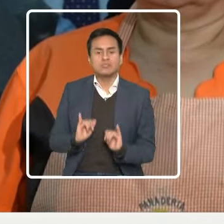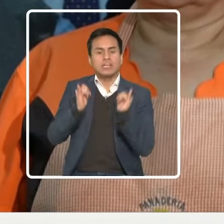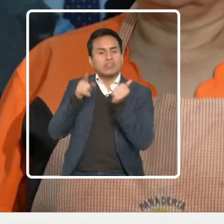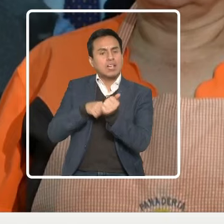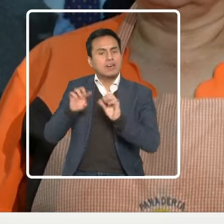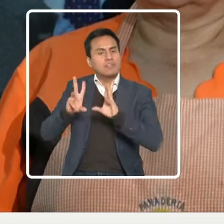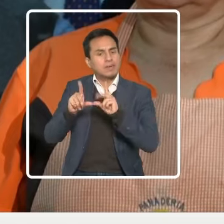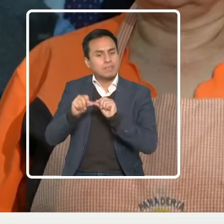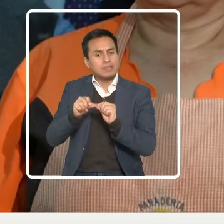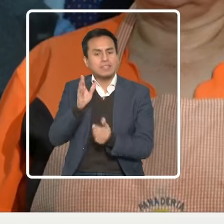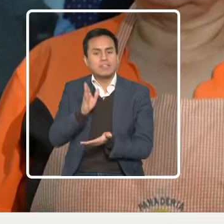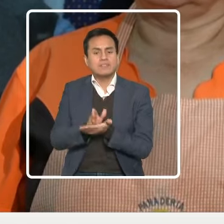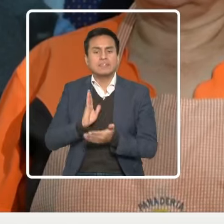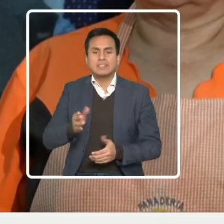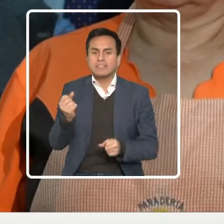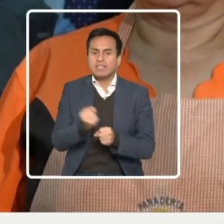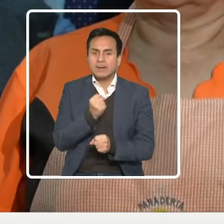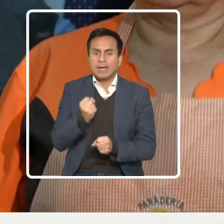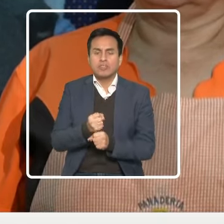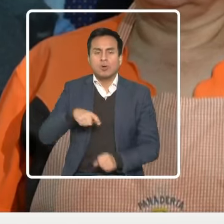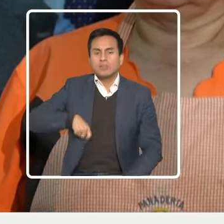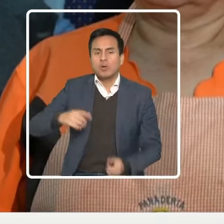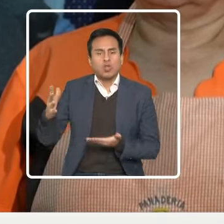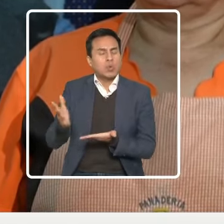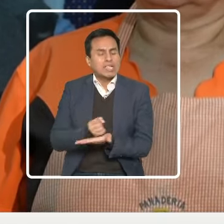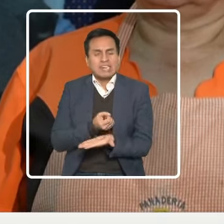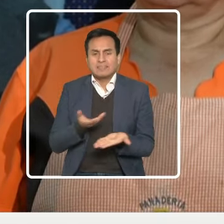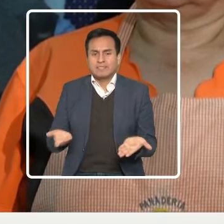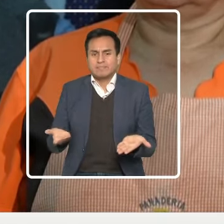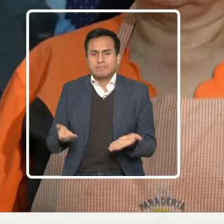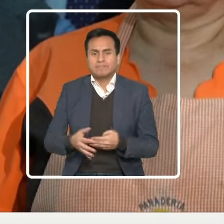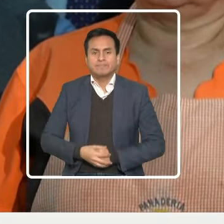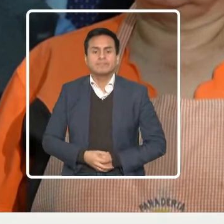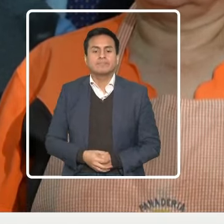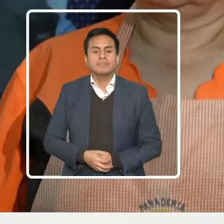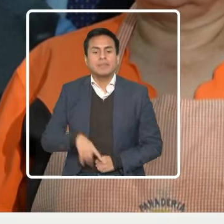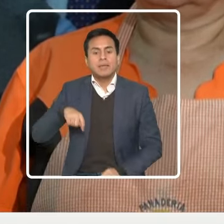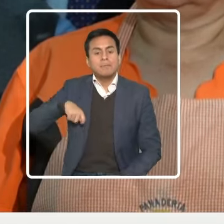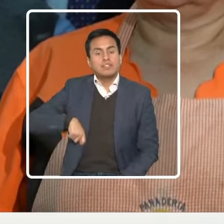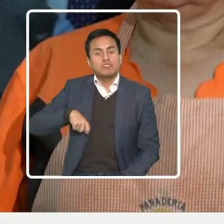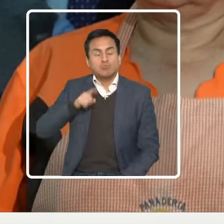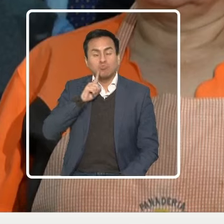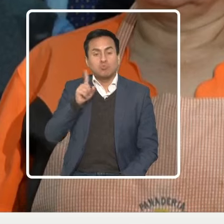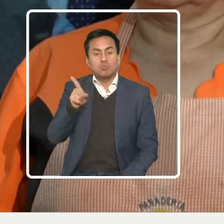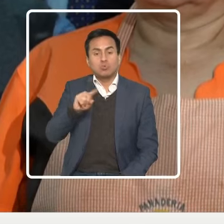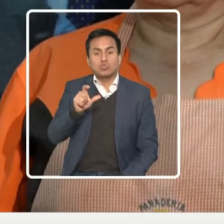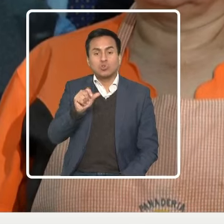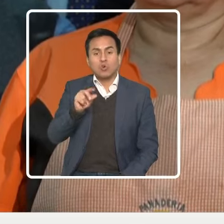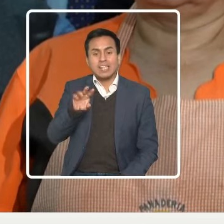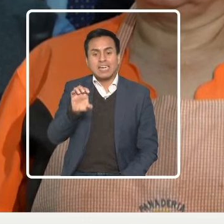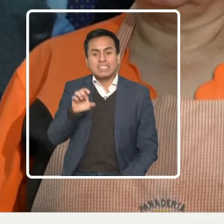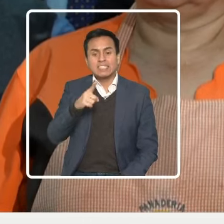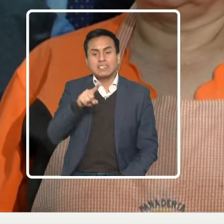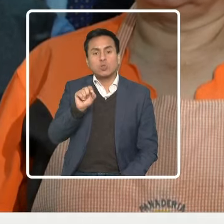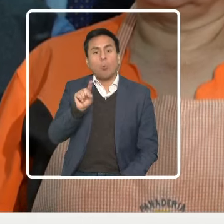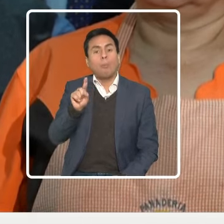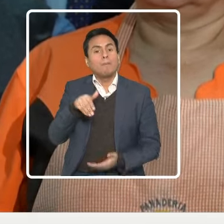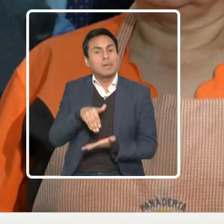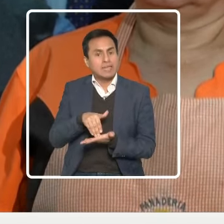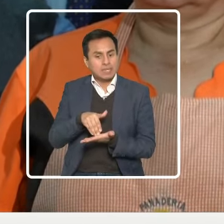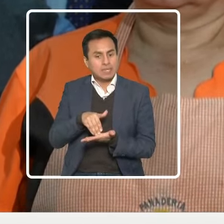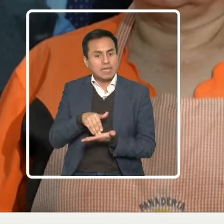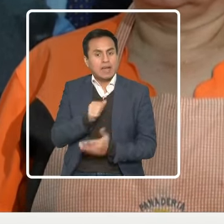con la familia, tienen que seguir trabajando porque la pensión no les alcanza. La pensión que tiene Solange es de